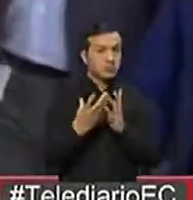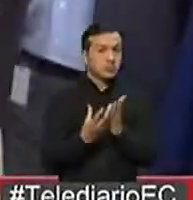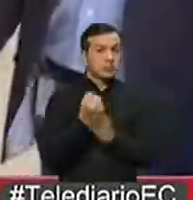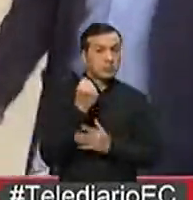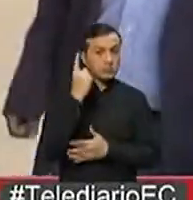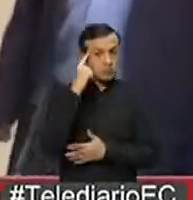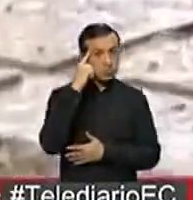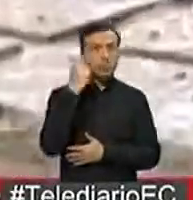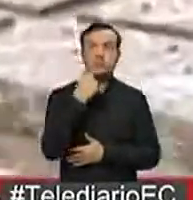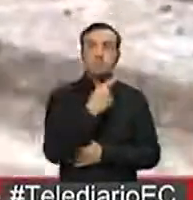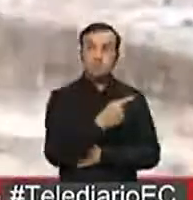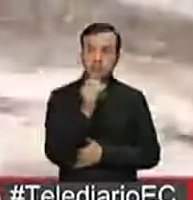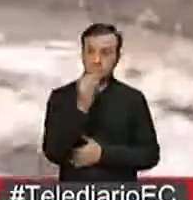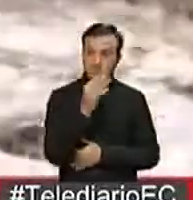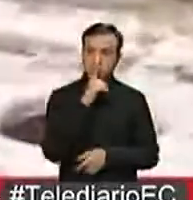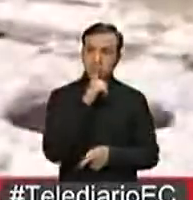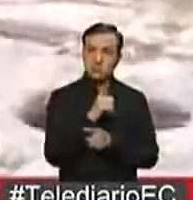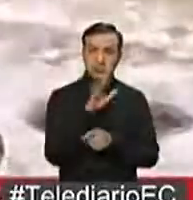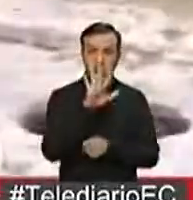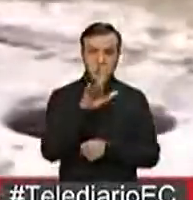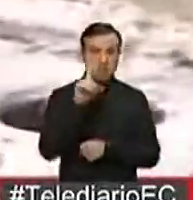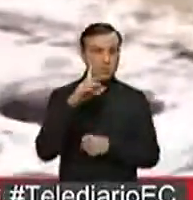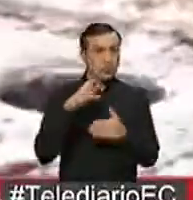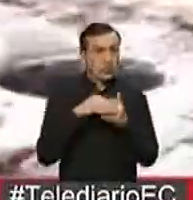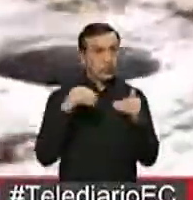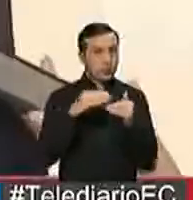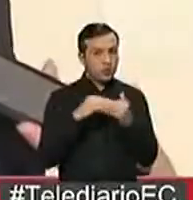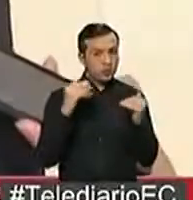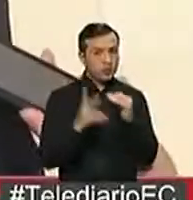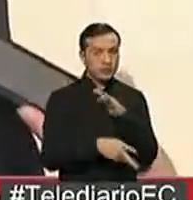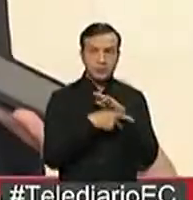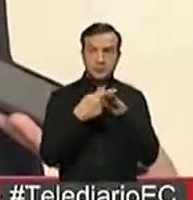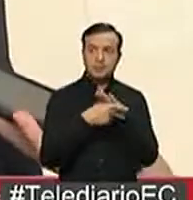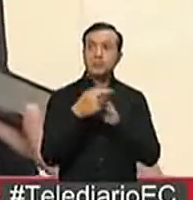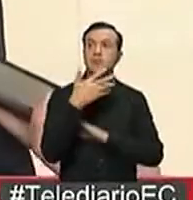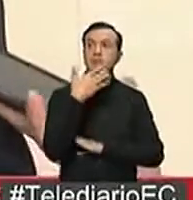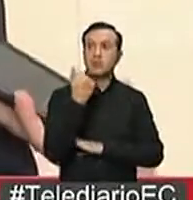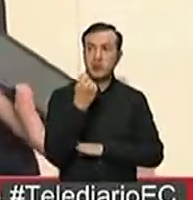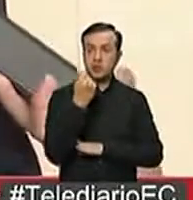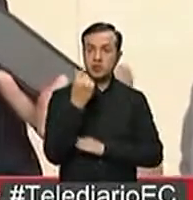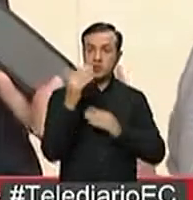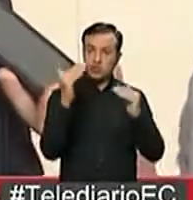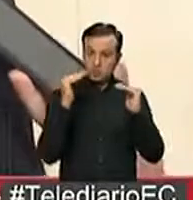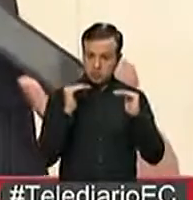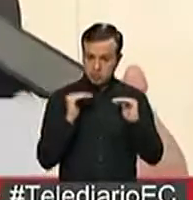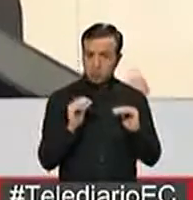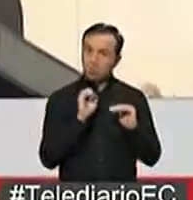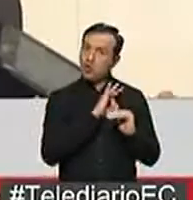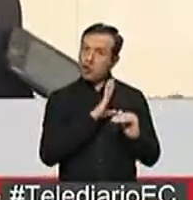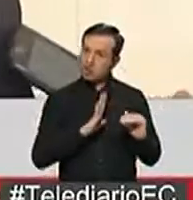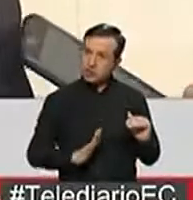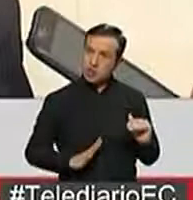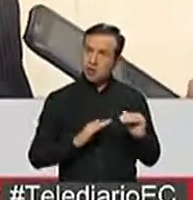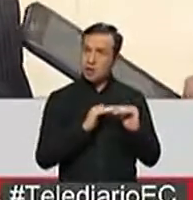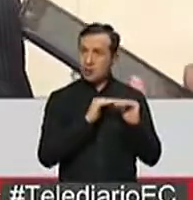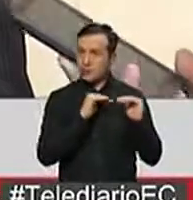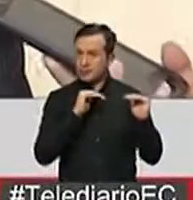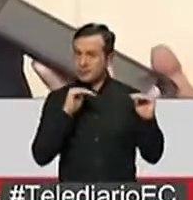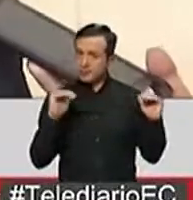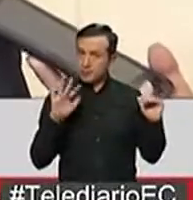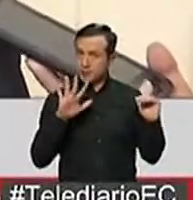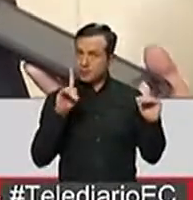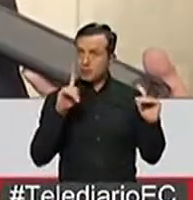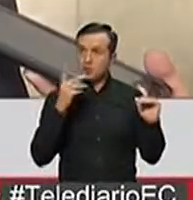se ratifica en un precio de $51 por barril. Es mejor tener una especie de colchón respecto a las proyecciones